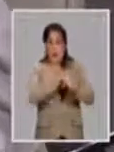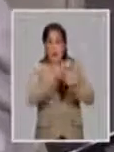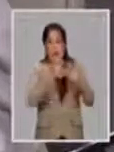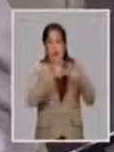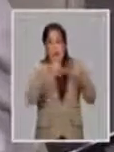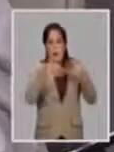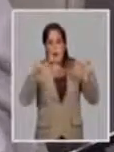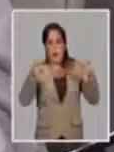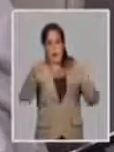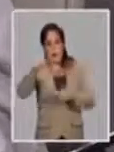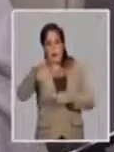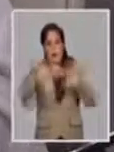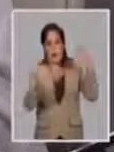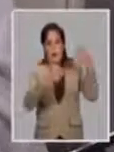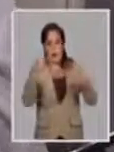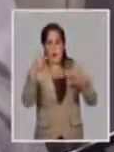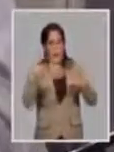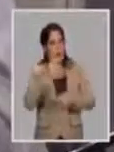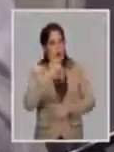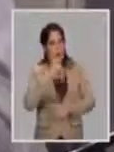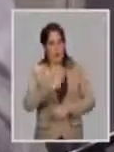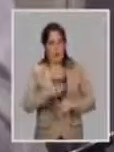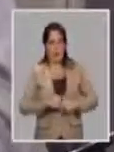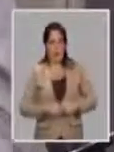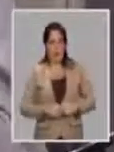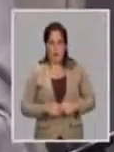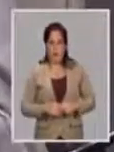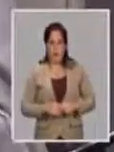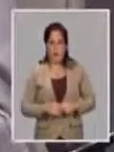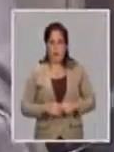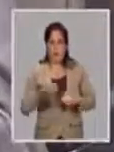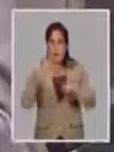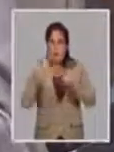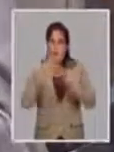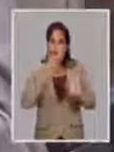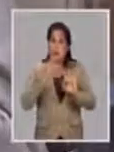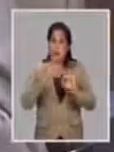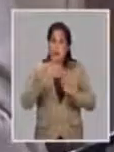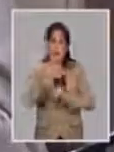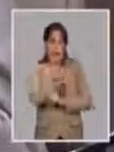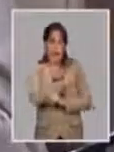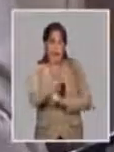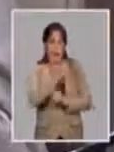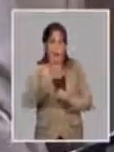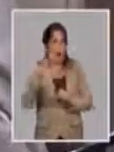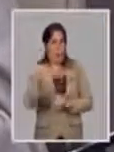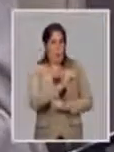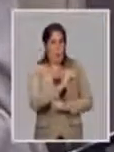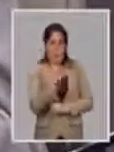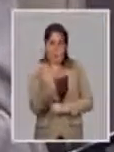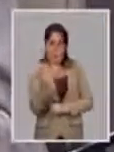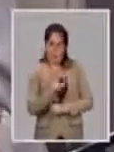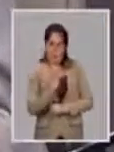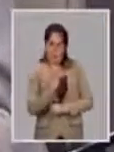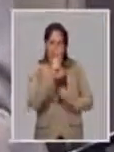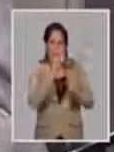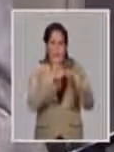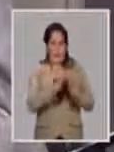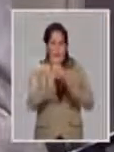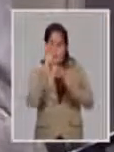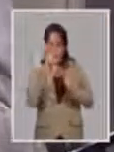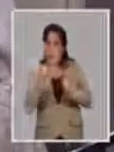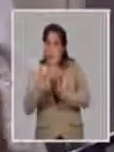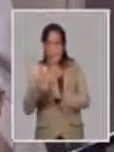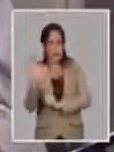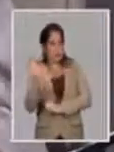la muestra a las decenas de miles de sujetos que vamos a vacunar ahora en el fase 3. Y la seguridad de un producto nuevo nunca está completa con un fase